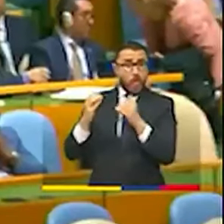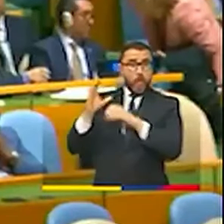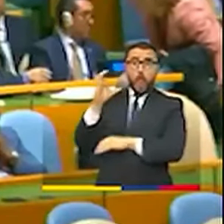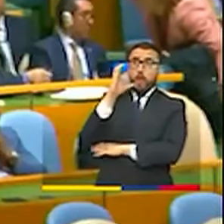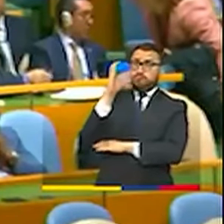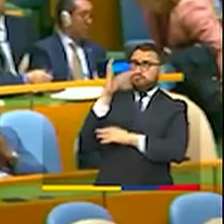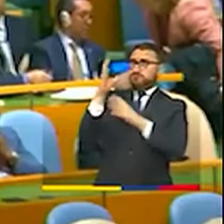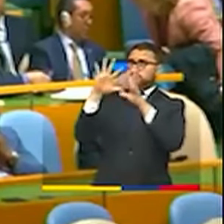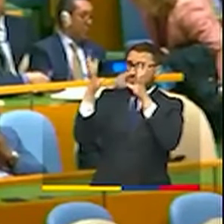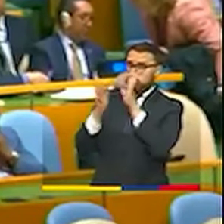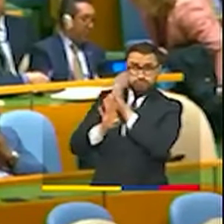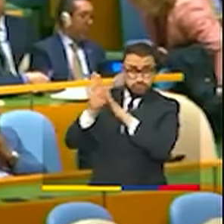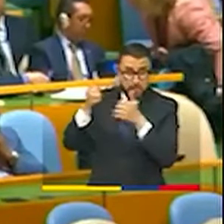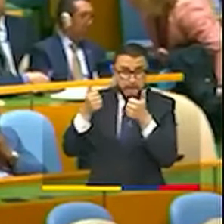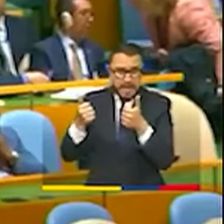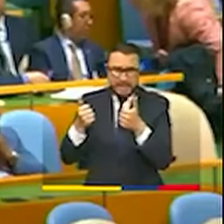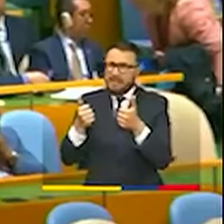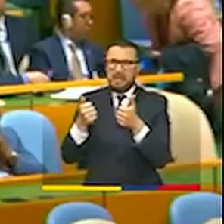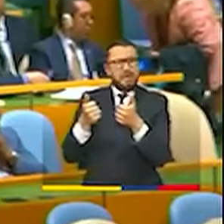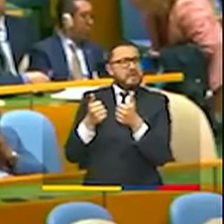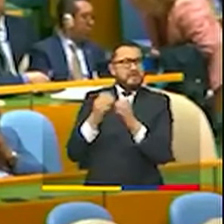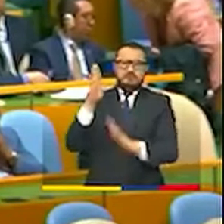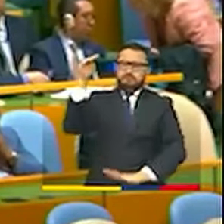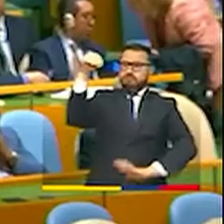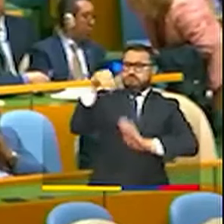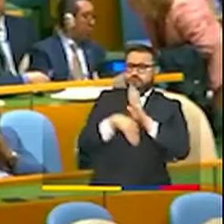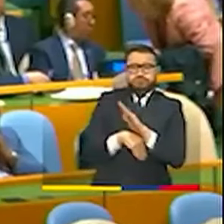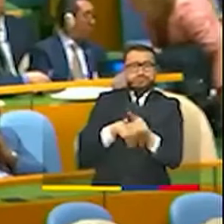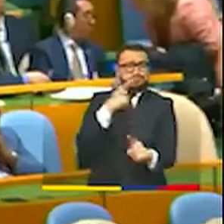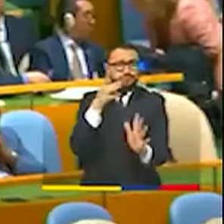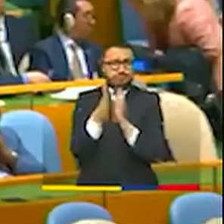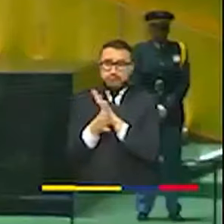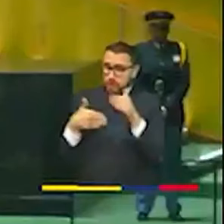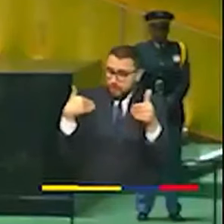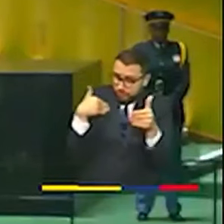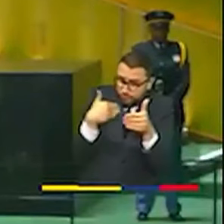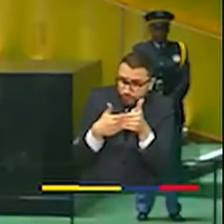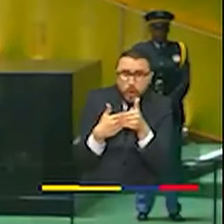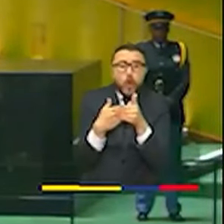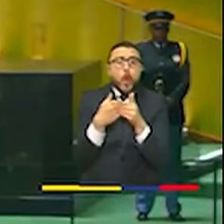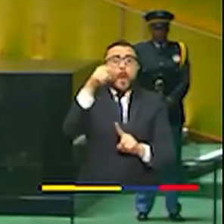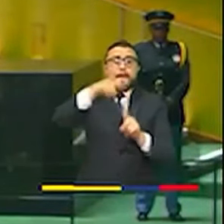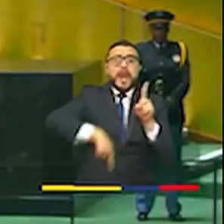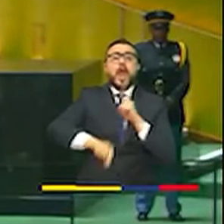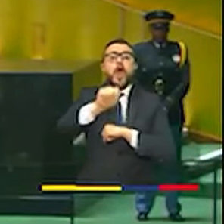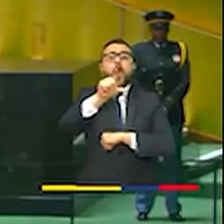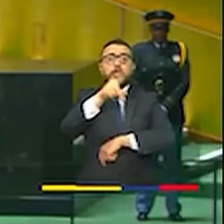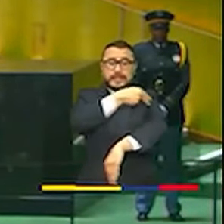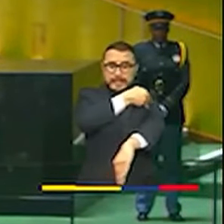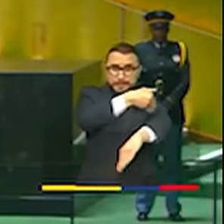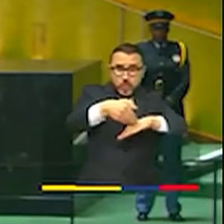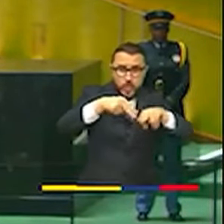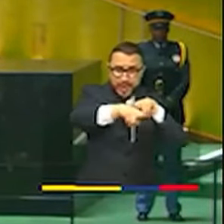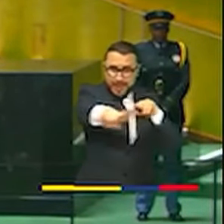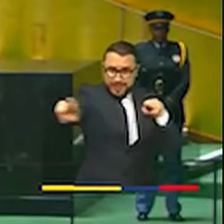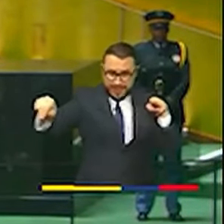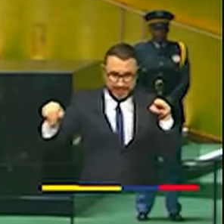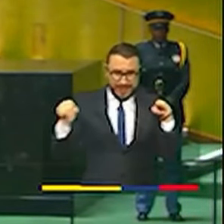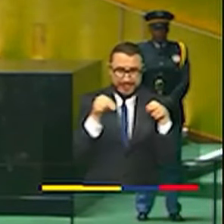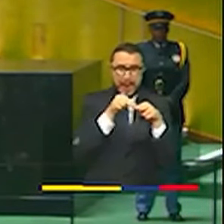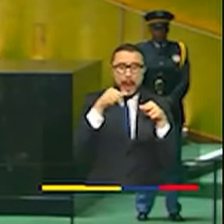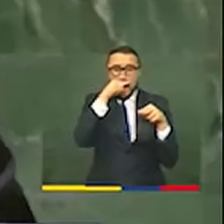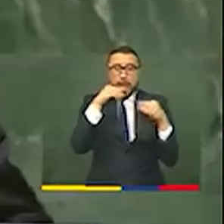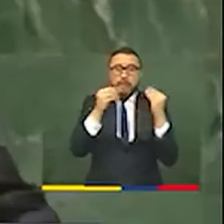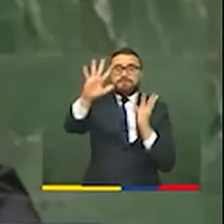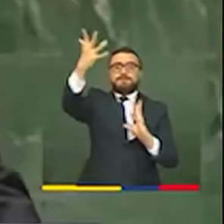selva amazónica en tan solo un mes por el calentamiento global y la crisis climática. Los